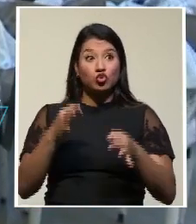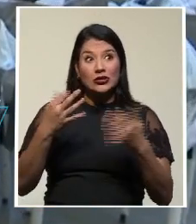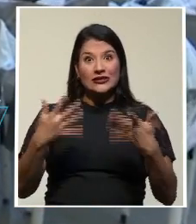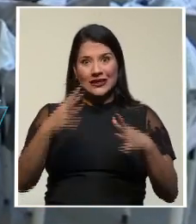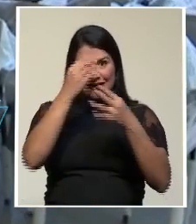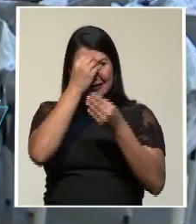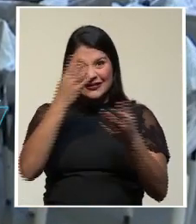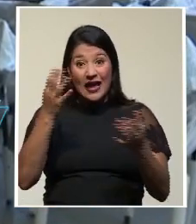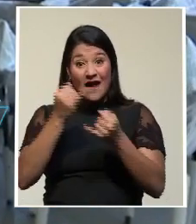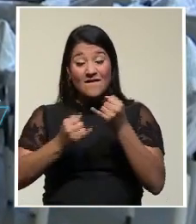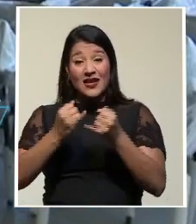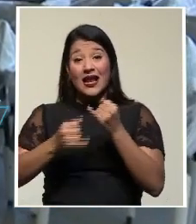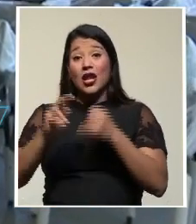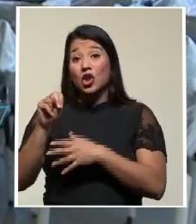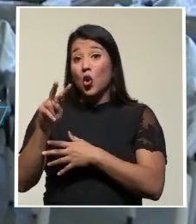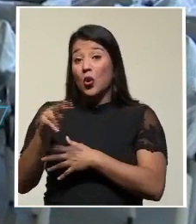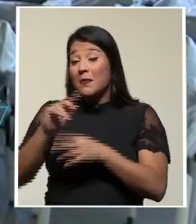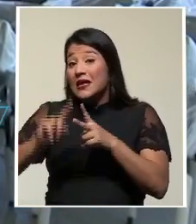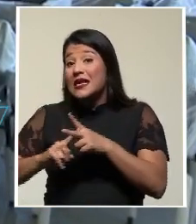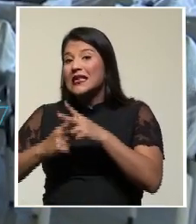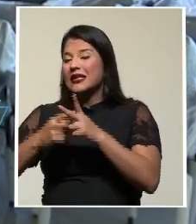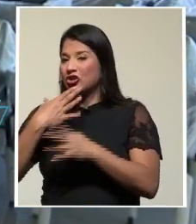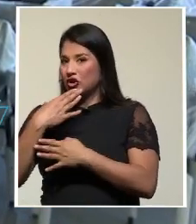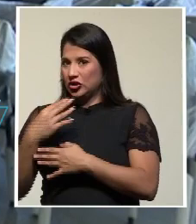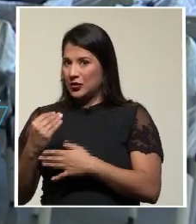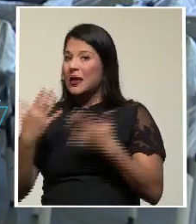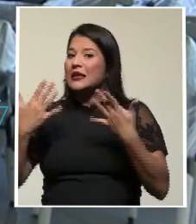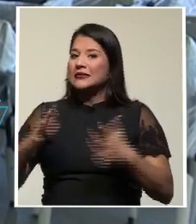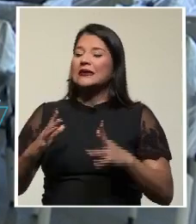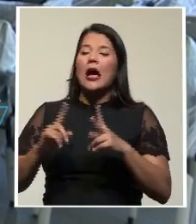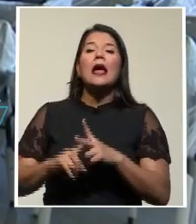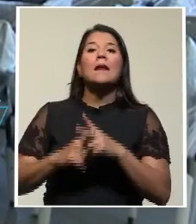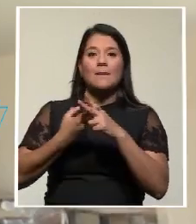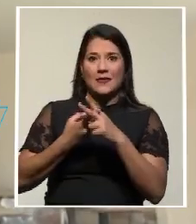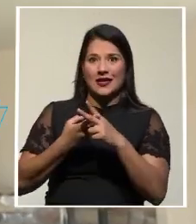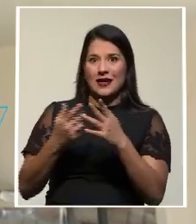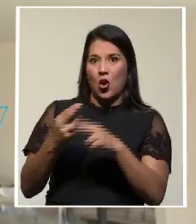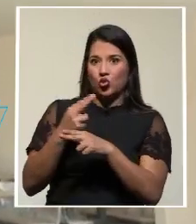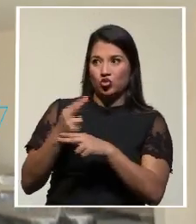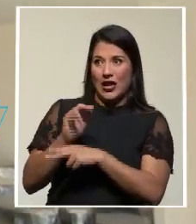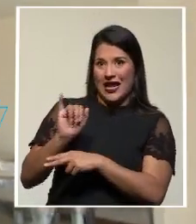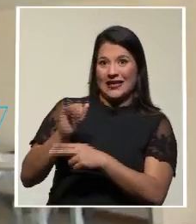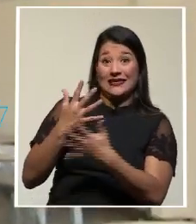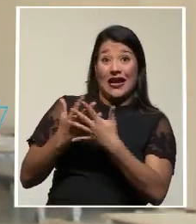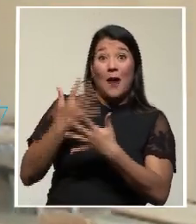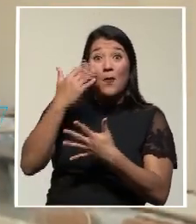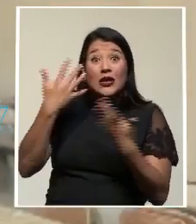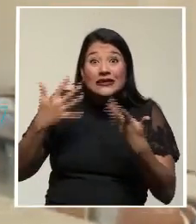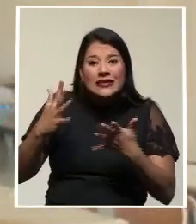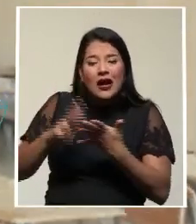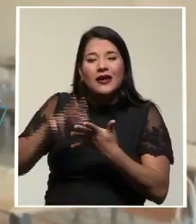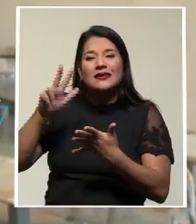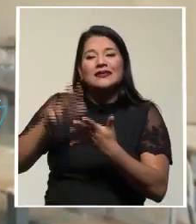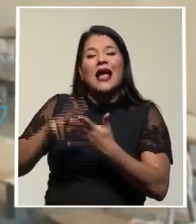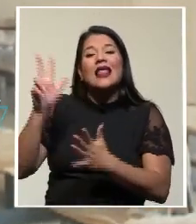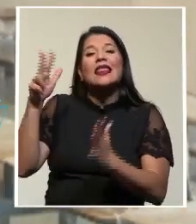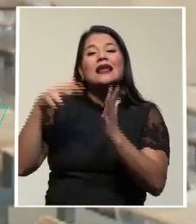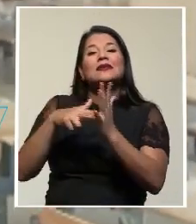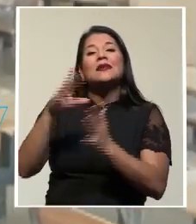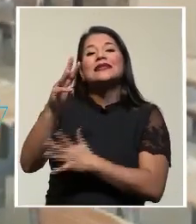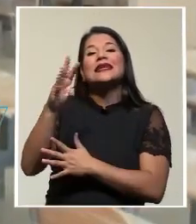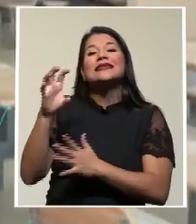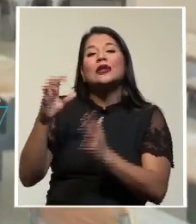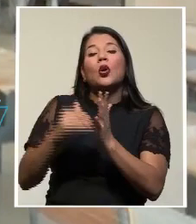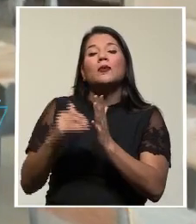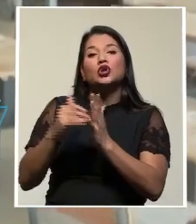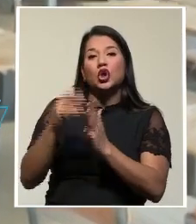que será a finales de noviembre, principios de diciembre, que entrará en operación, tras la aprobación de 3.600 millones de colones para